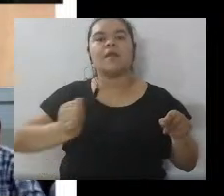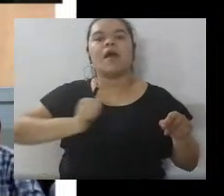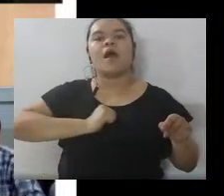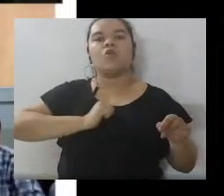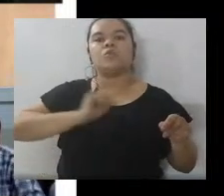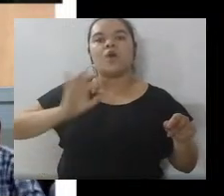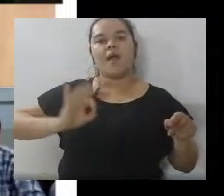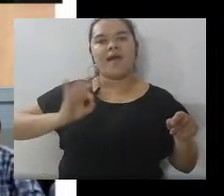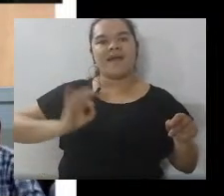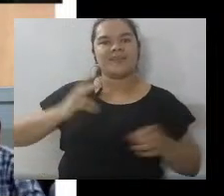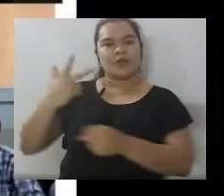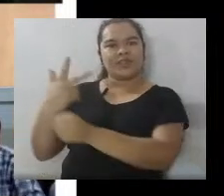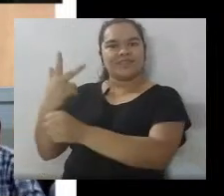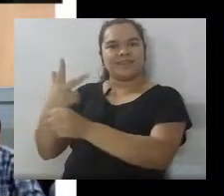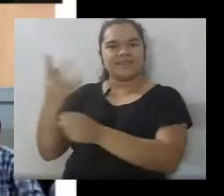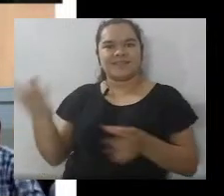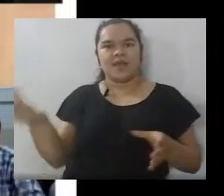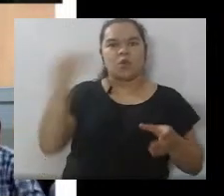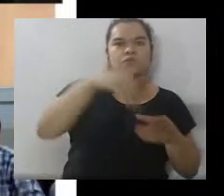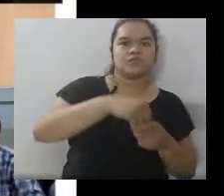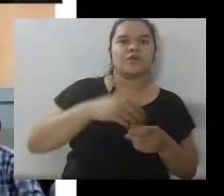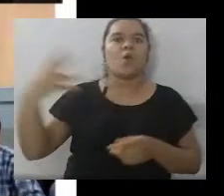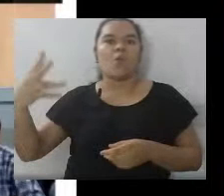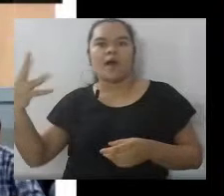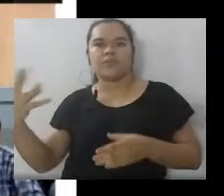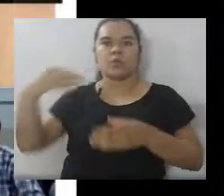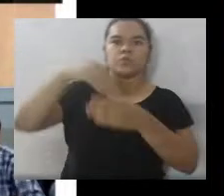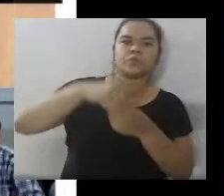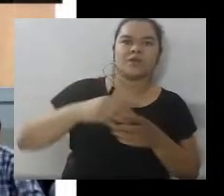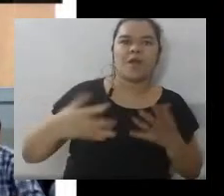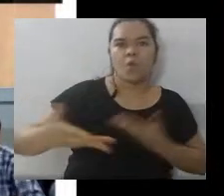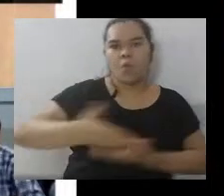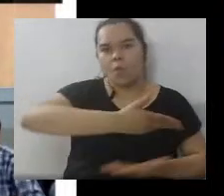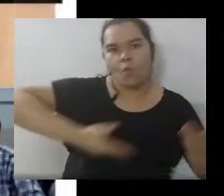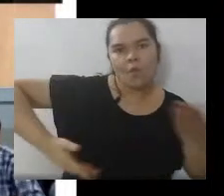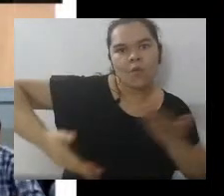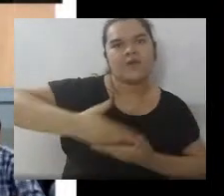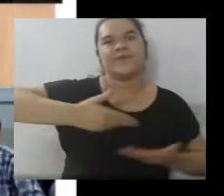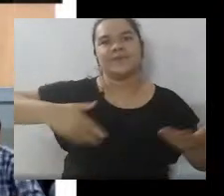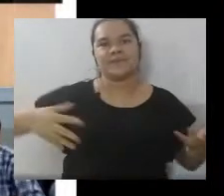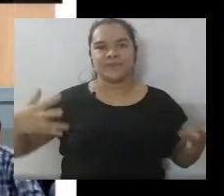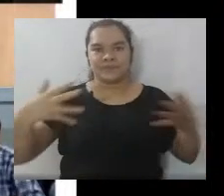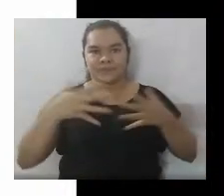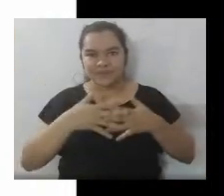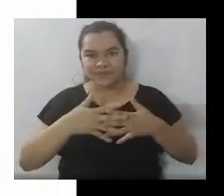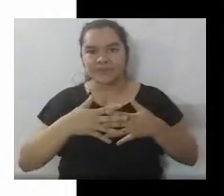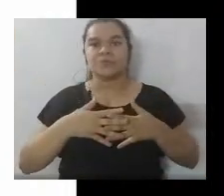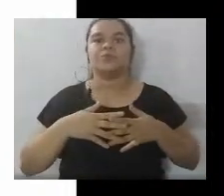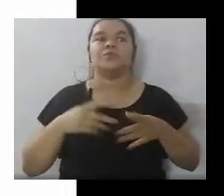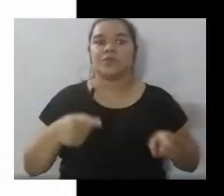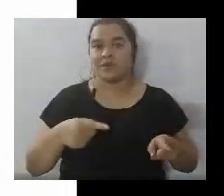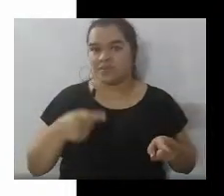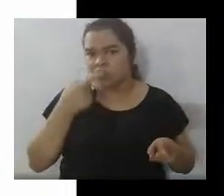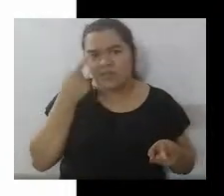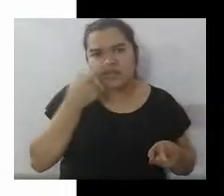tercer año con el cuarto y con el quinto, a los efectos de retroalimentar el sistema.